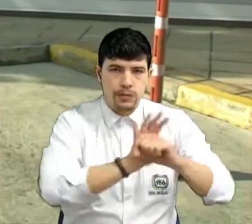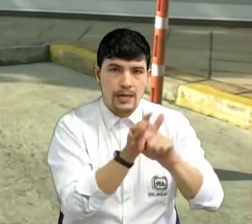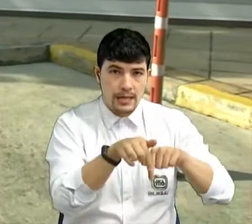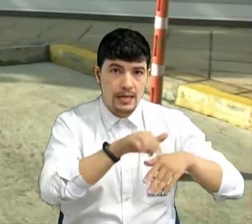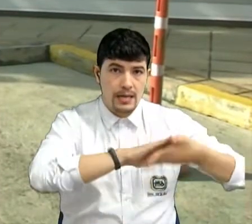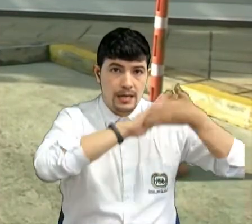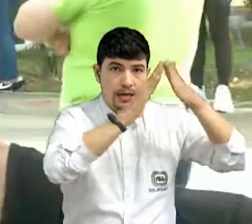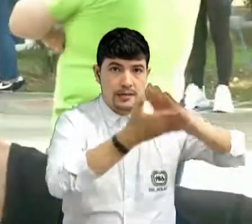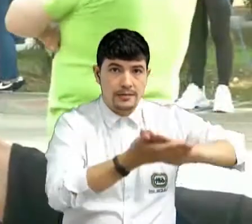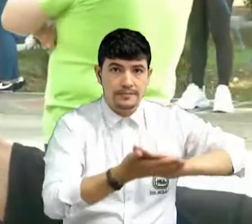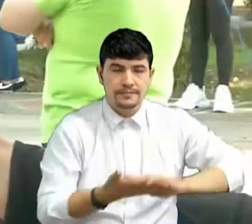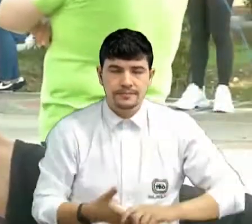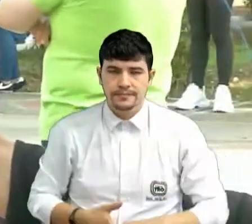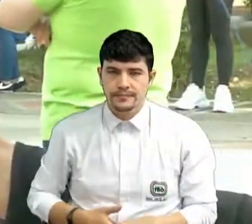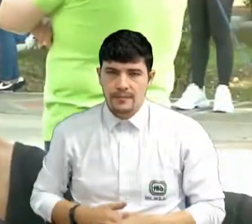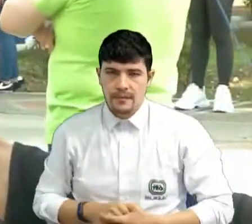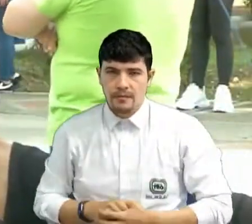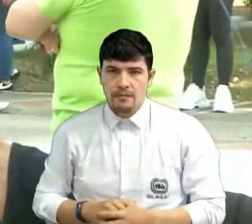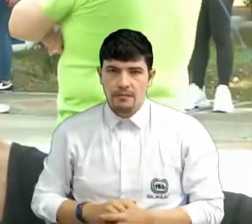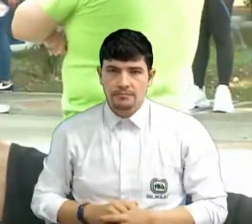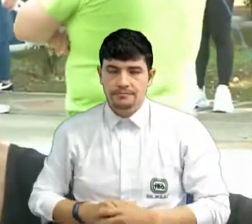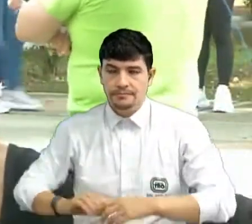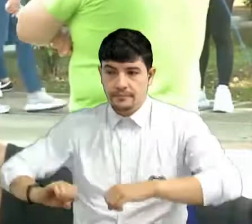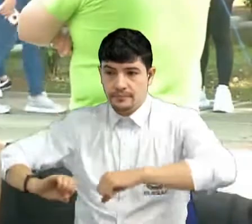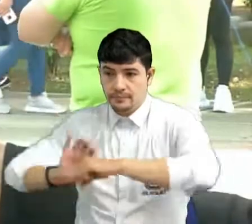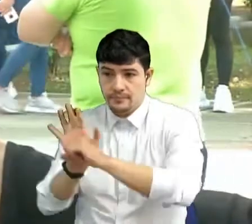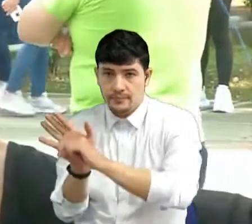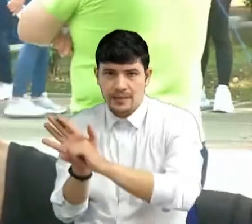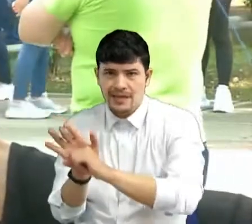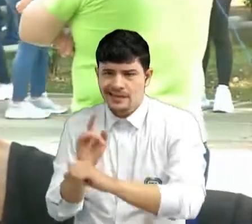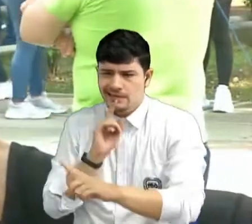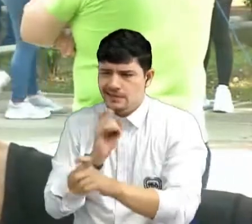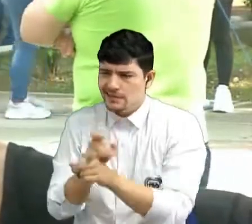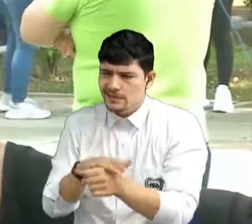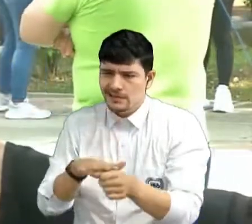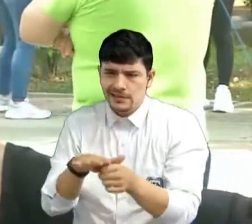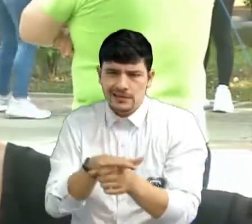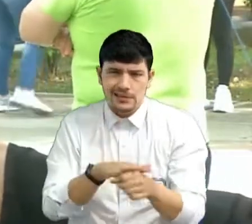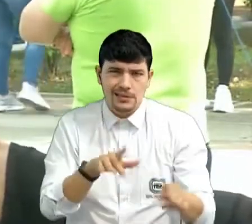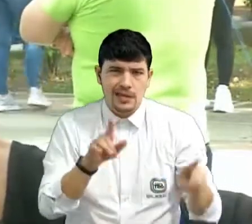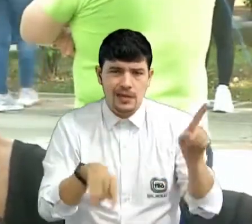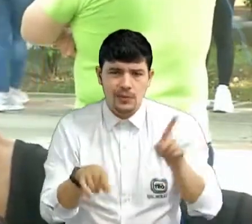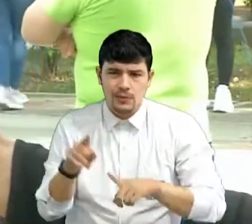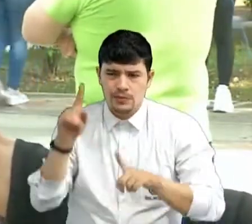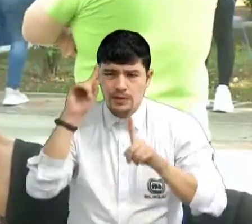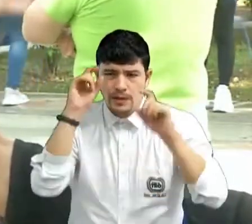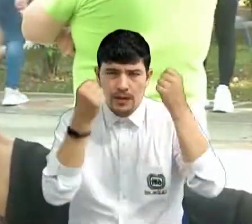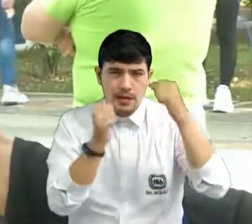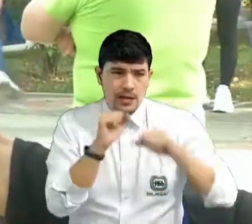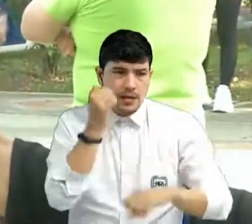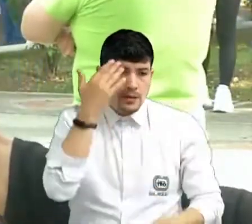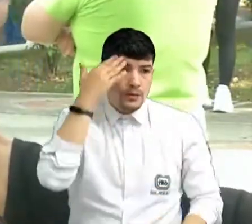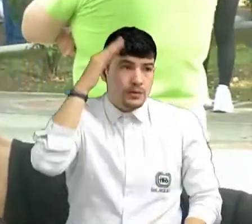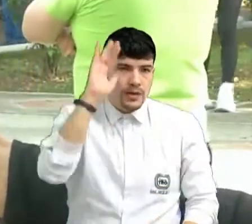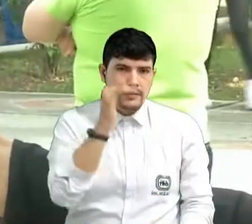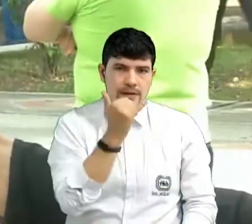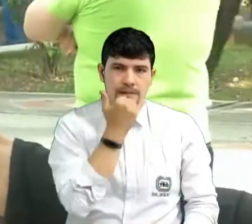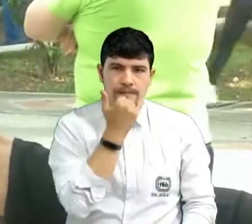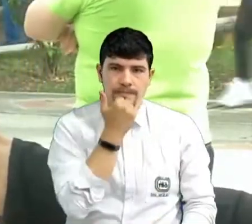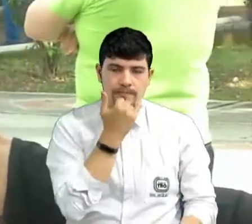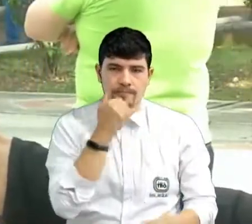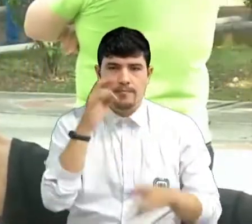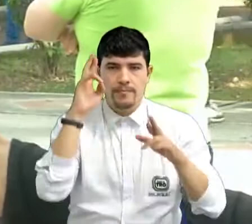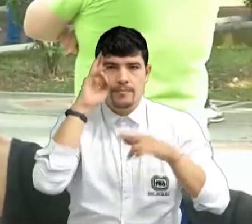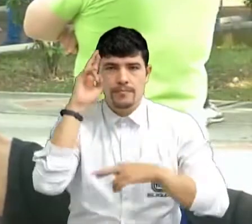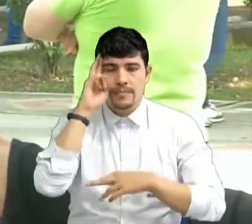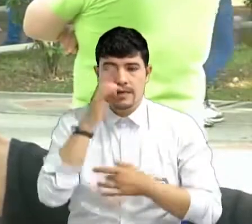población. La pandemia cada vez comienza a complicarse un poco más, hay incertidumbre porque no sabemos qué pueda pasar, entonces la salud mental